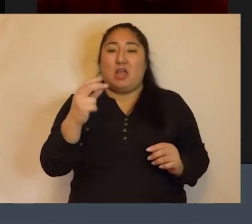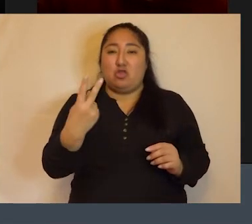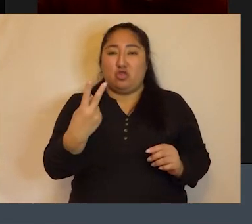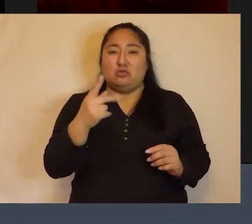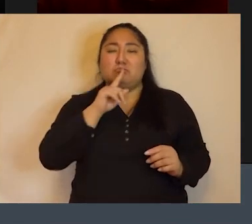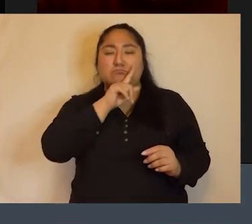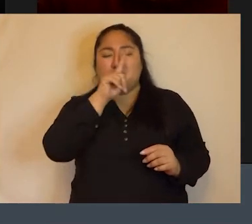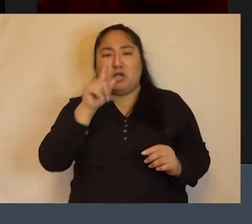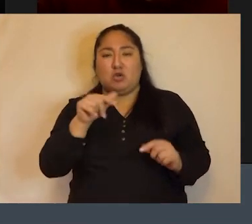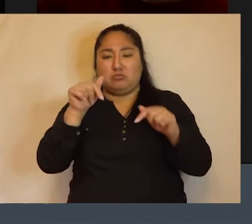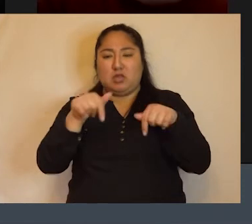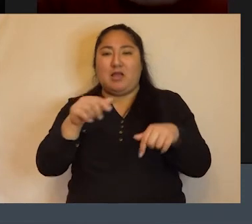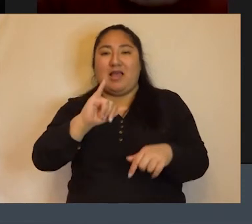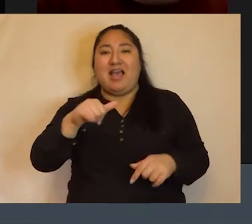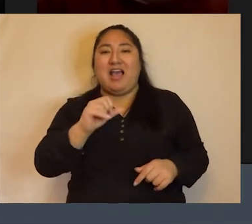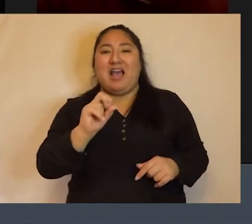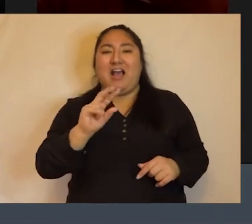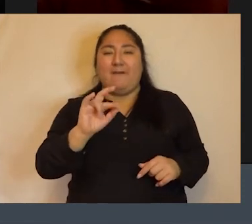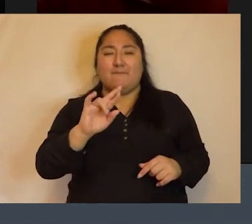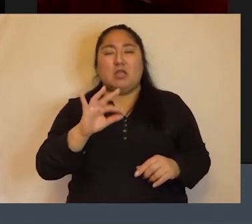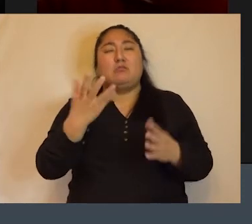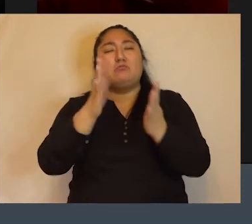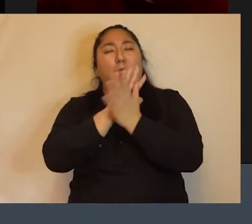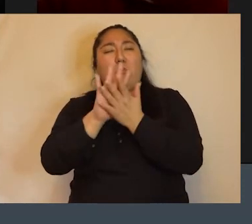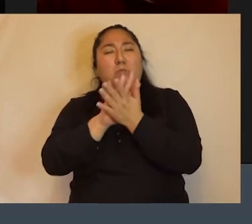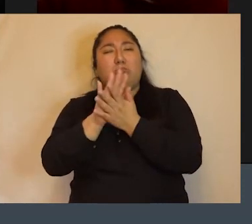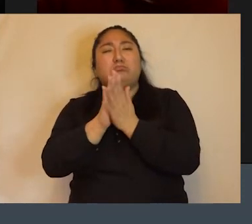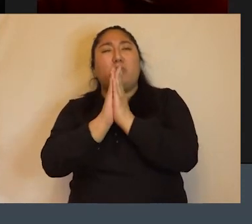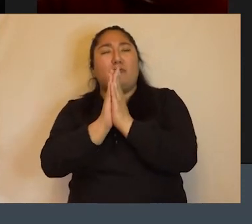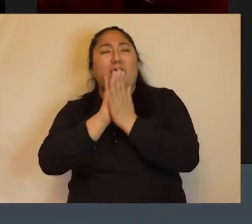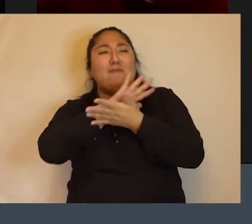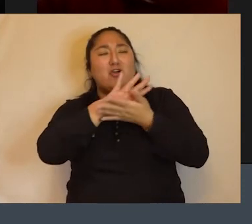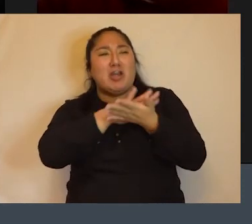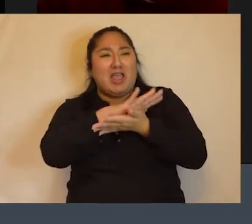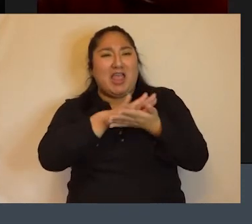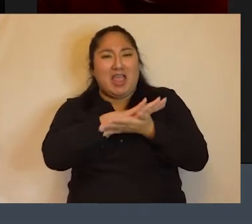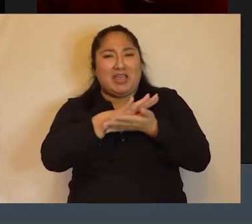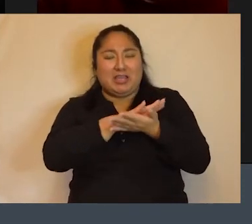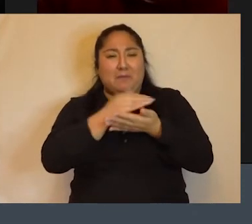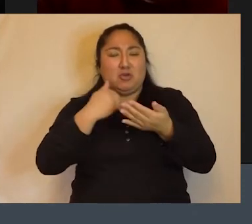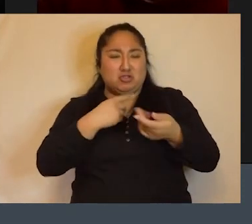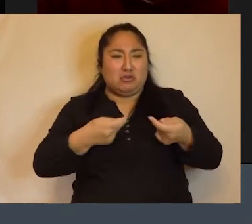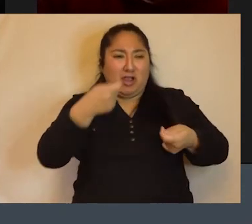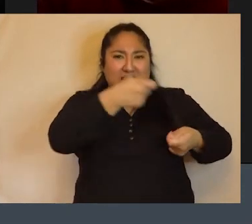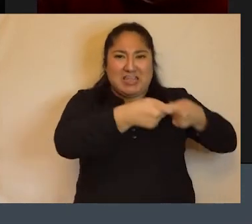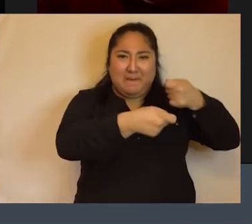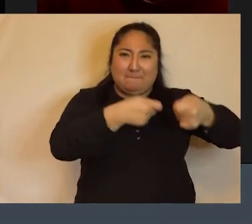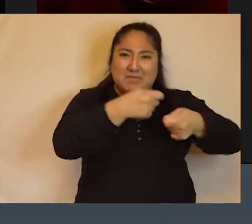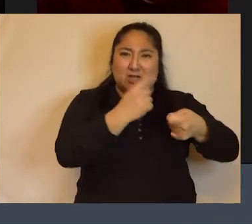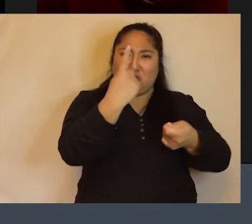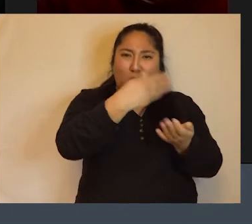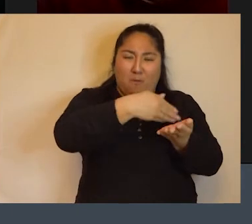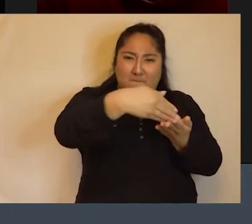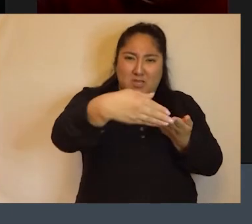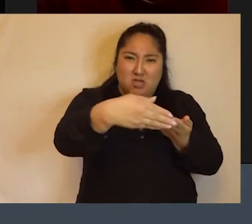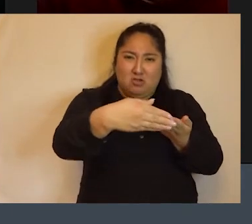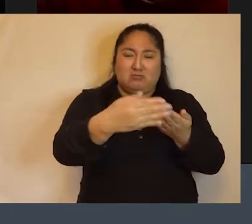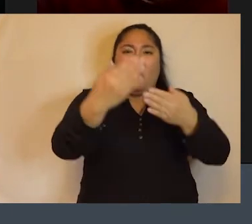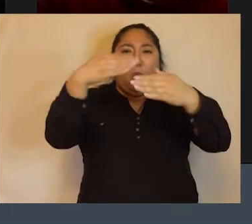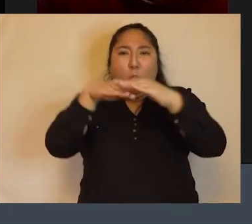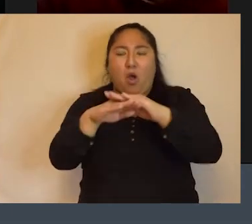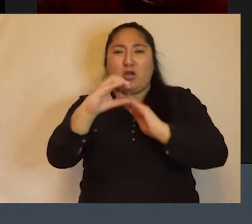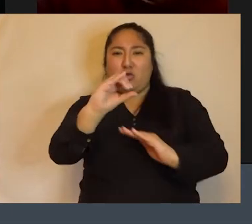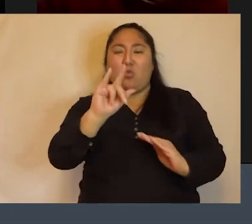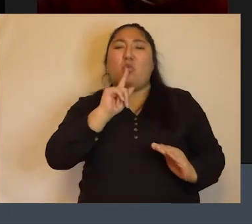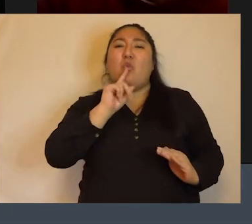2 también que nos hace Javier Espinosa. Dice, ¿nos podrían dar un ejemplo de la ganancia de una inversión de 1 millón de pesos en una